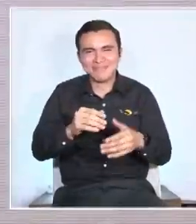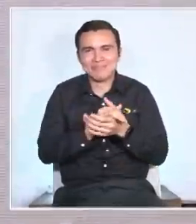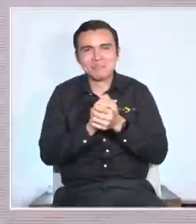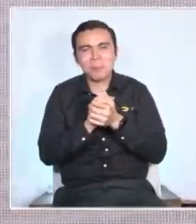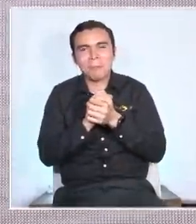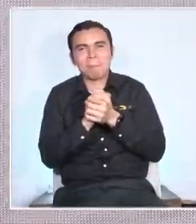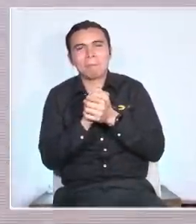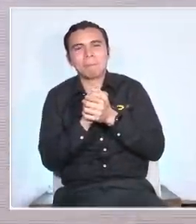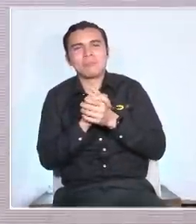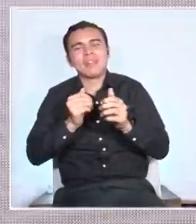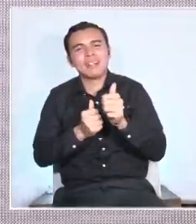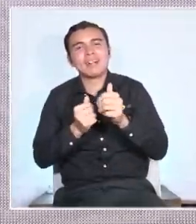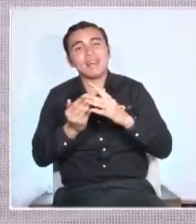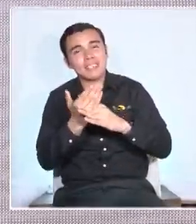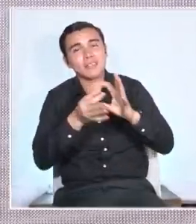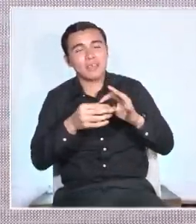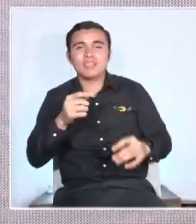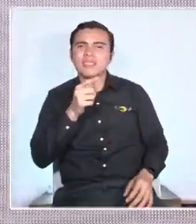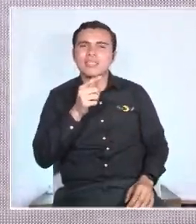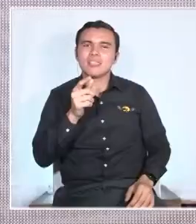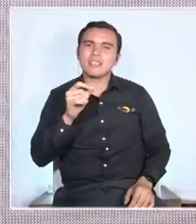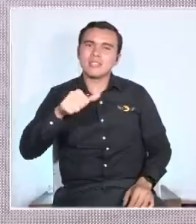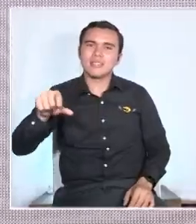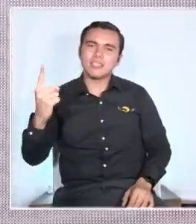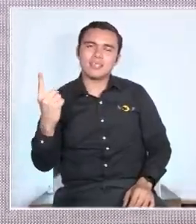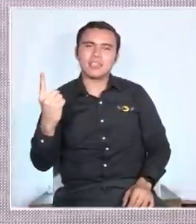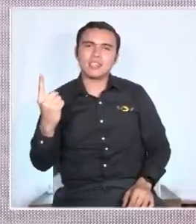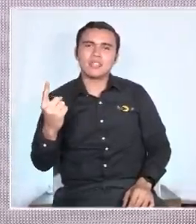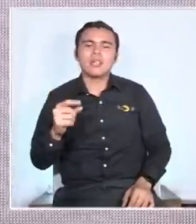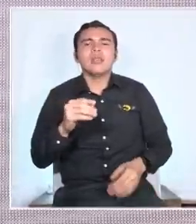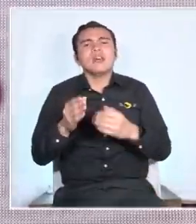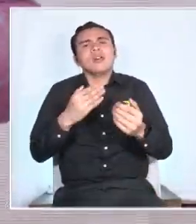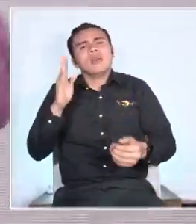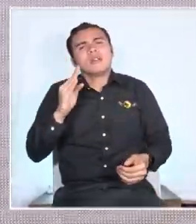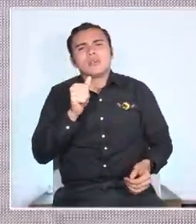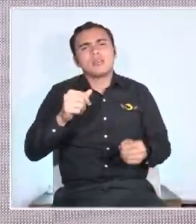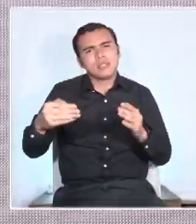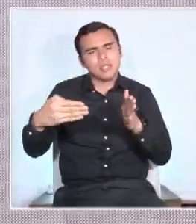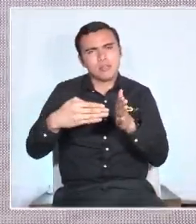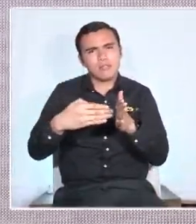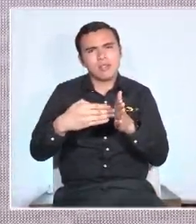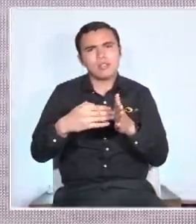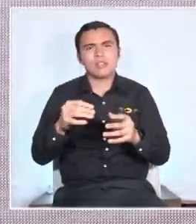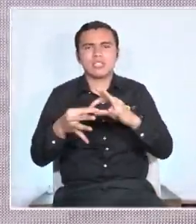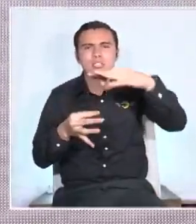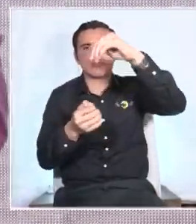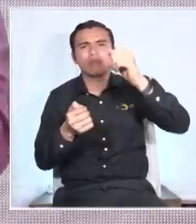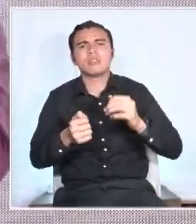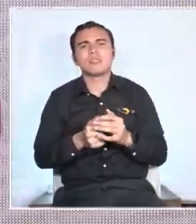siempre te dice por a través de alguien, pero nunca te lo dice de frente, porque es un espíritu